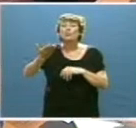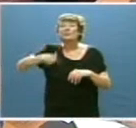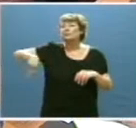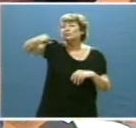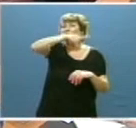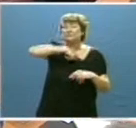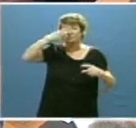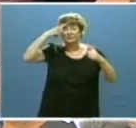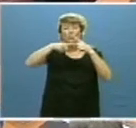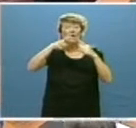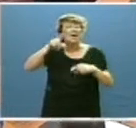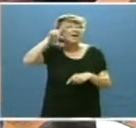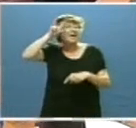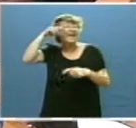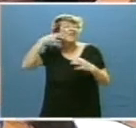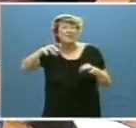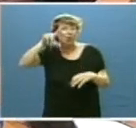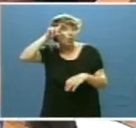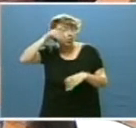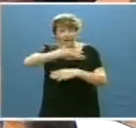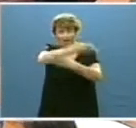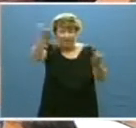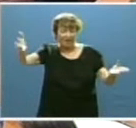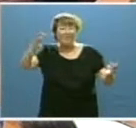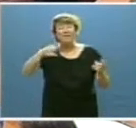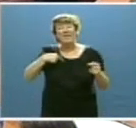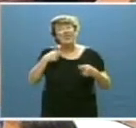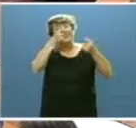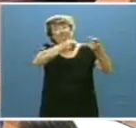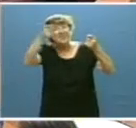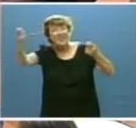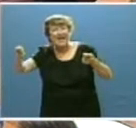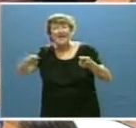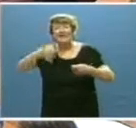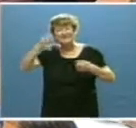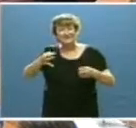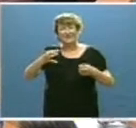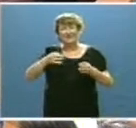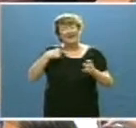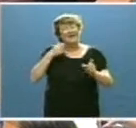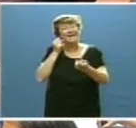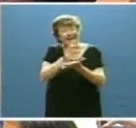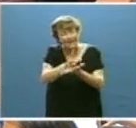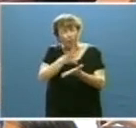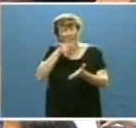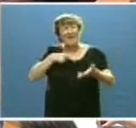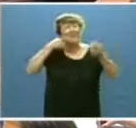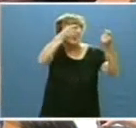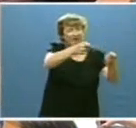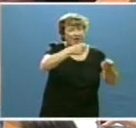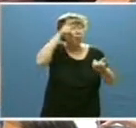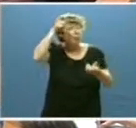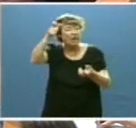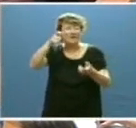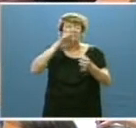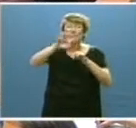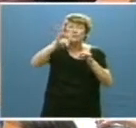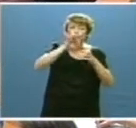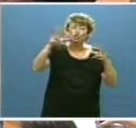la realidad rural y el reto que supone hacer llegar a ella con calidad y equidad los servicios sanitarios educativos y sociales